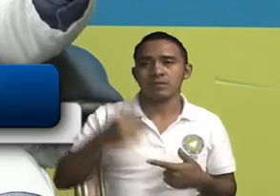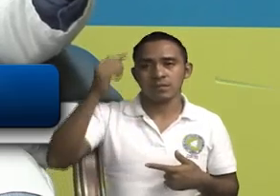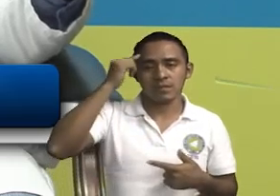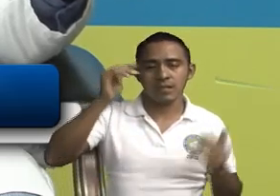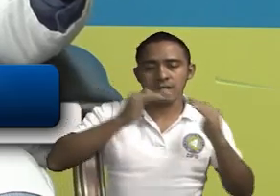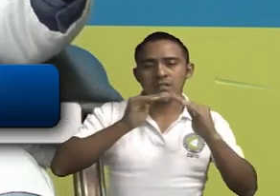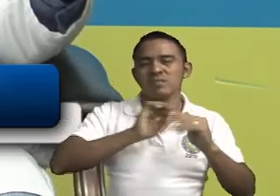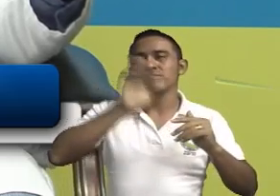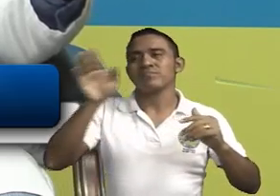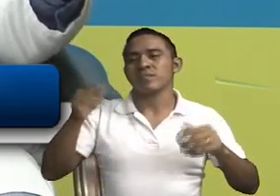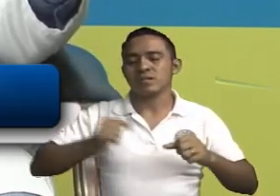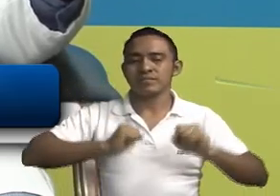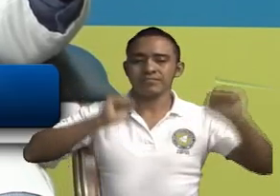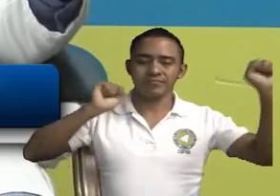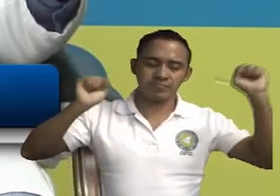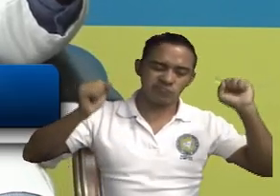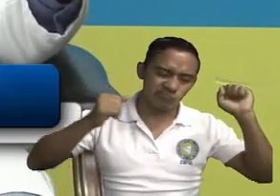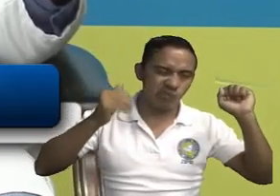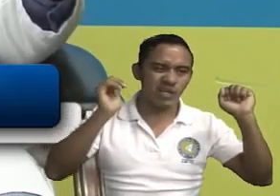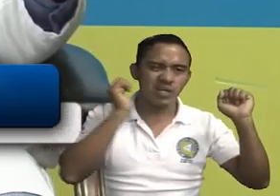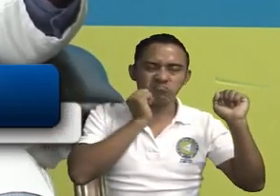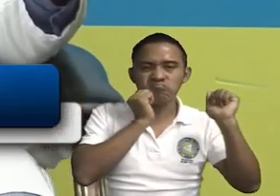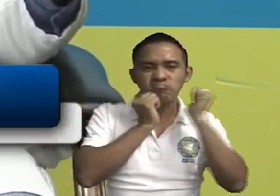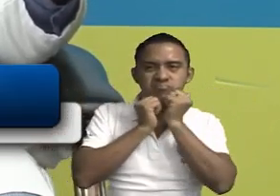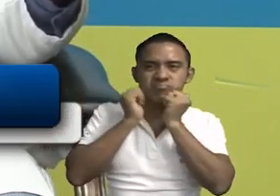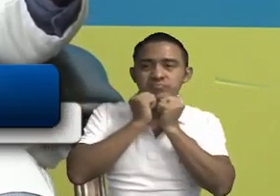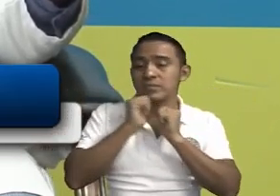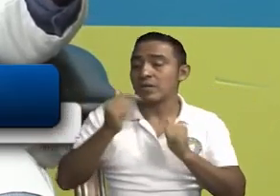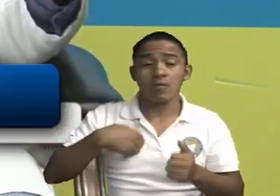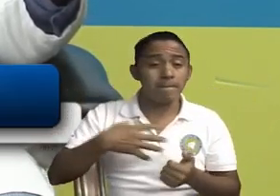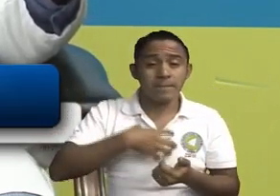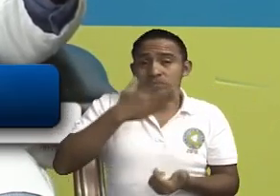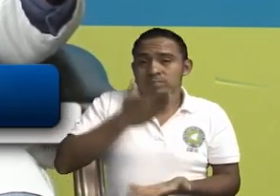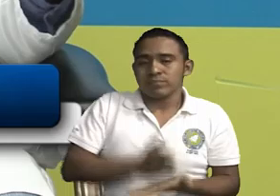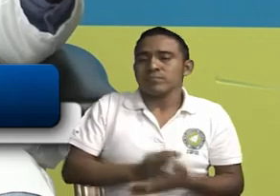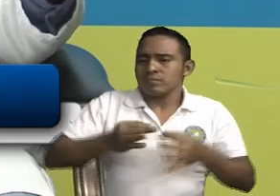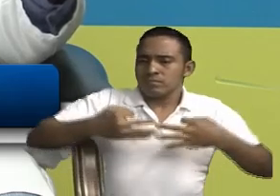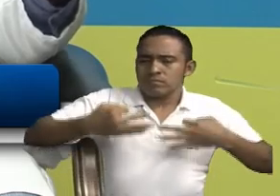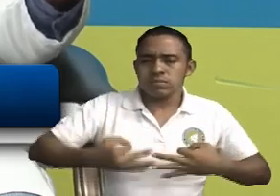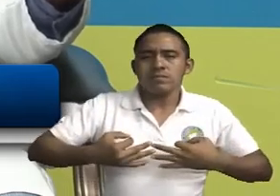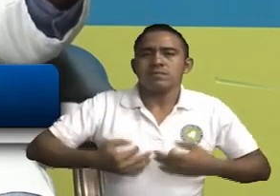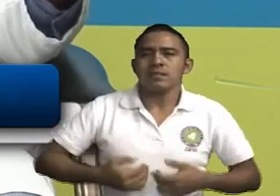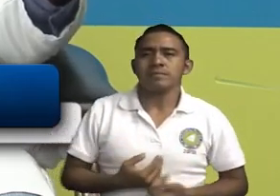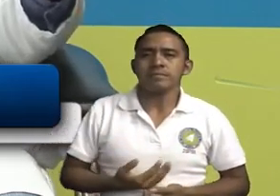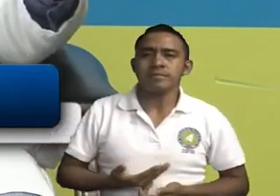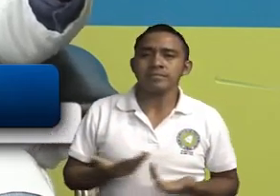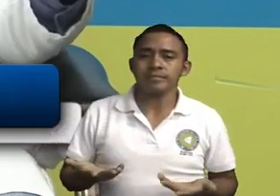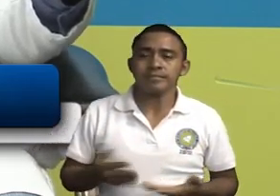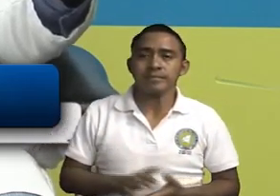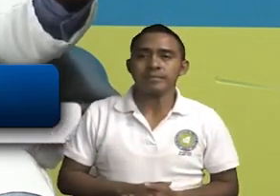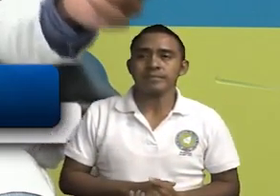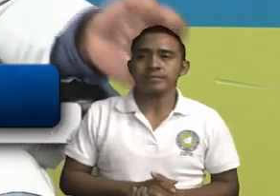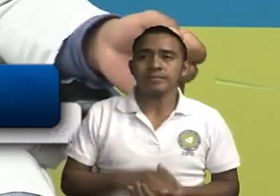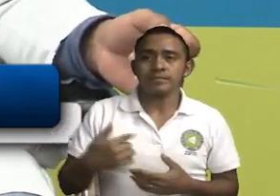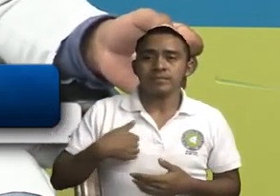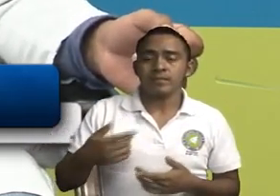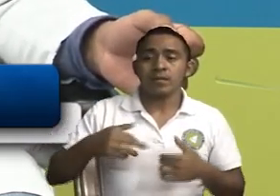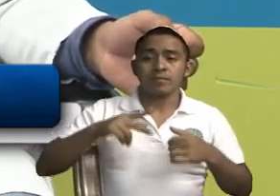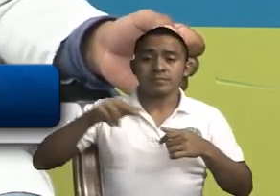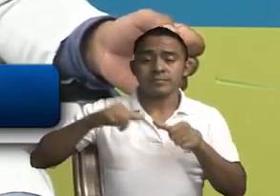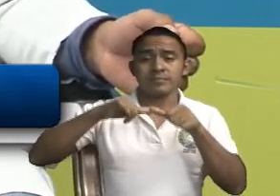o sea, es difícil. Tenés que tener una buena fuerza de voluntad. Correcto. ¿Verdad? Entonces, ¿qué pasa? Llegas y seguís en lo